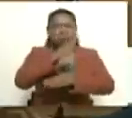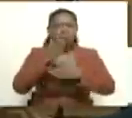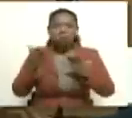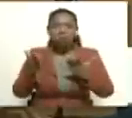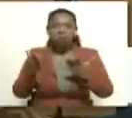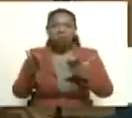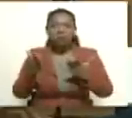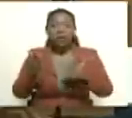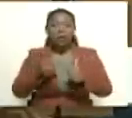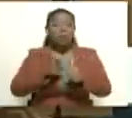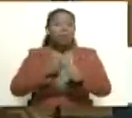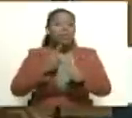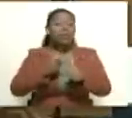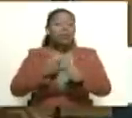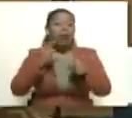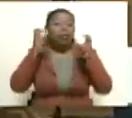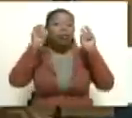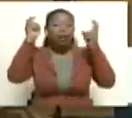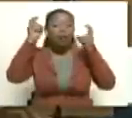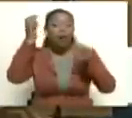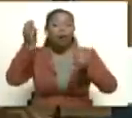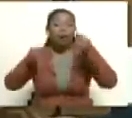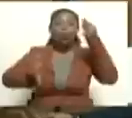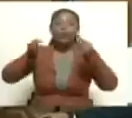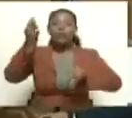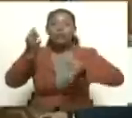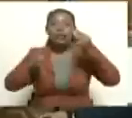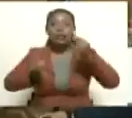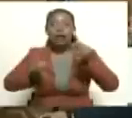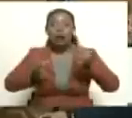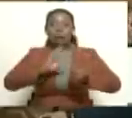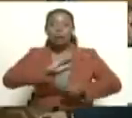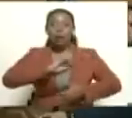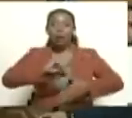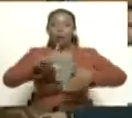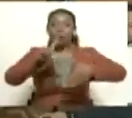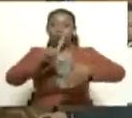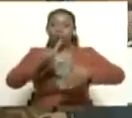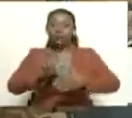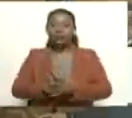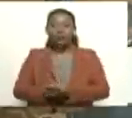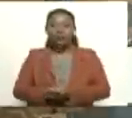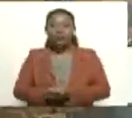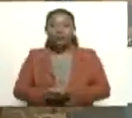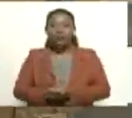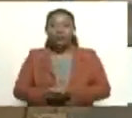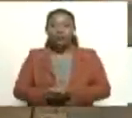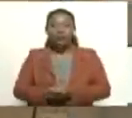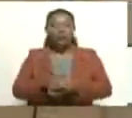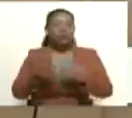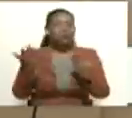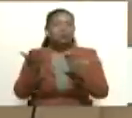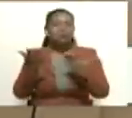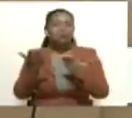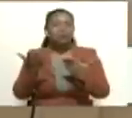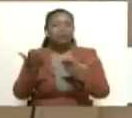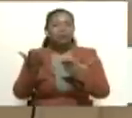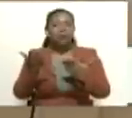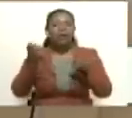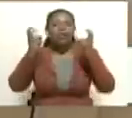principio jurídico latino que proviene del derecho